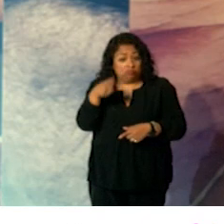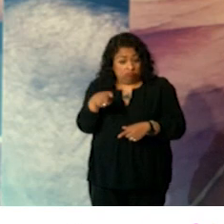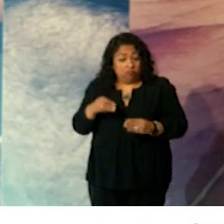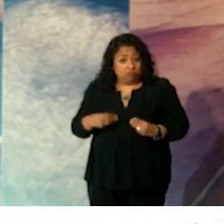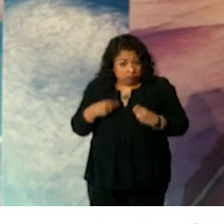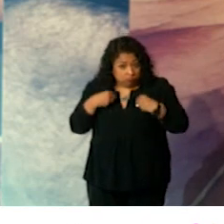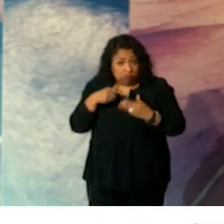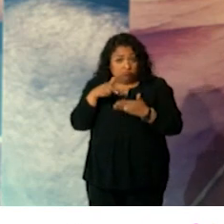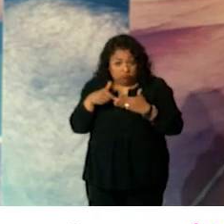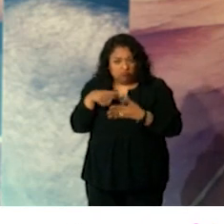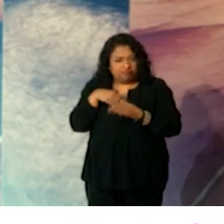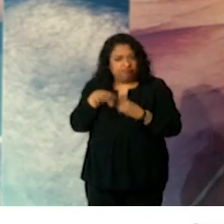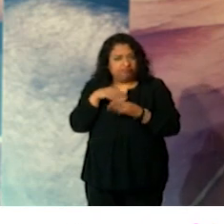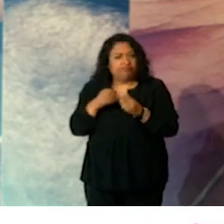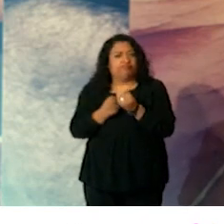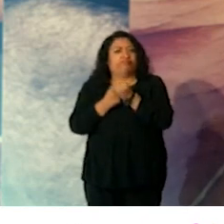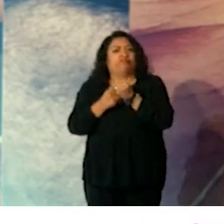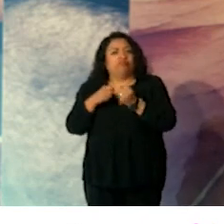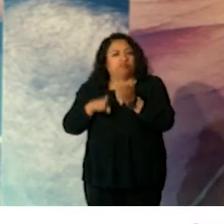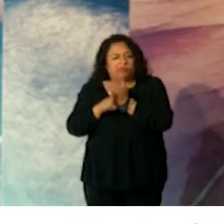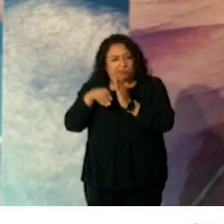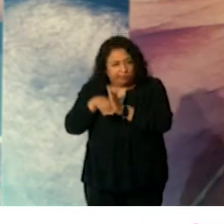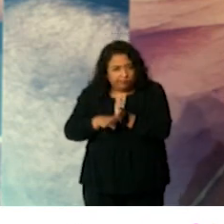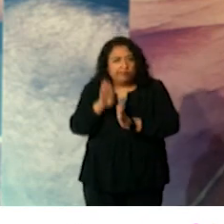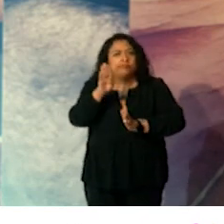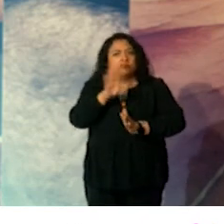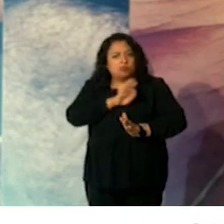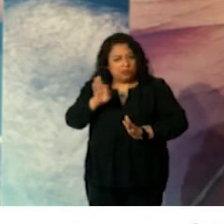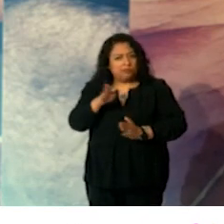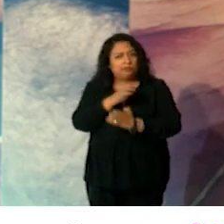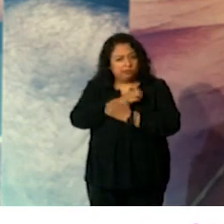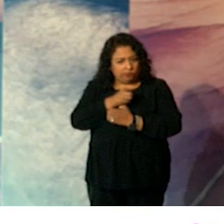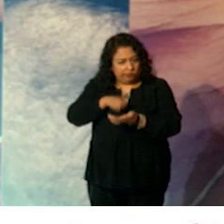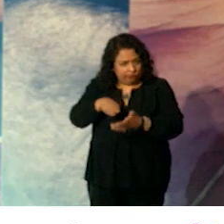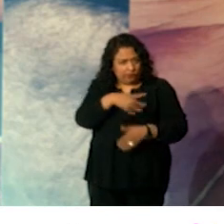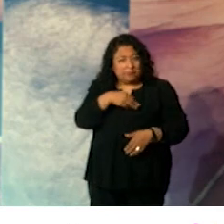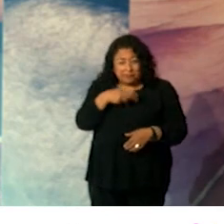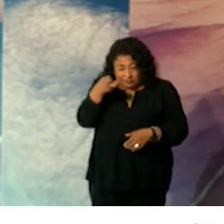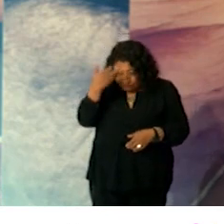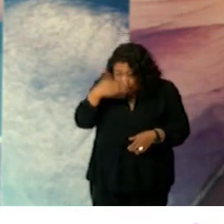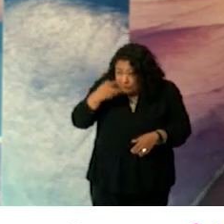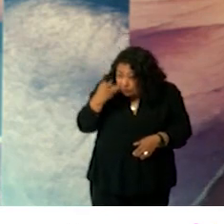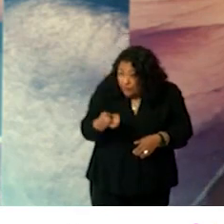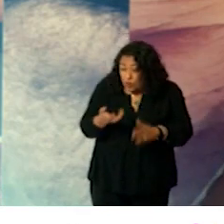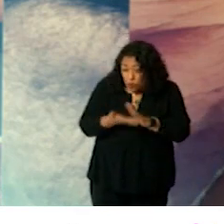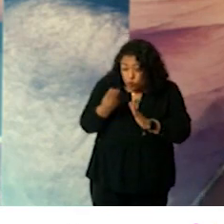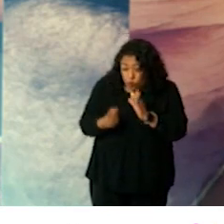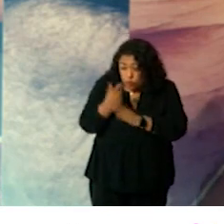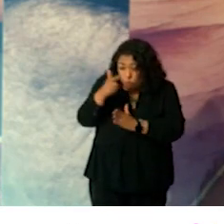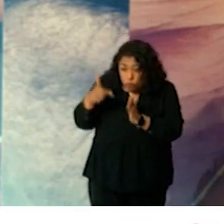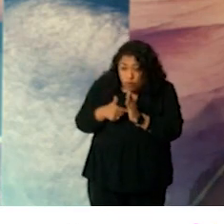y vivir un lugar resiliente y donde quieren educar a sus hijos. Pero ¿saben qué? Esa construcción de ese nuevo